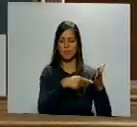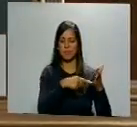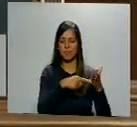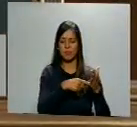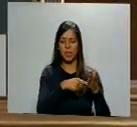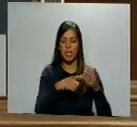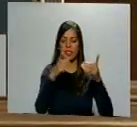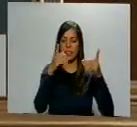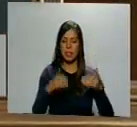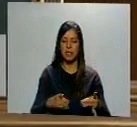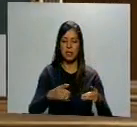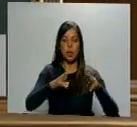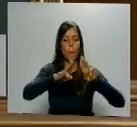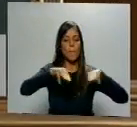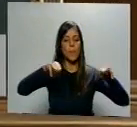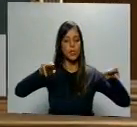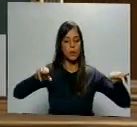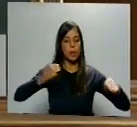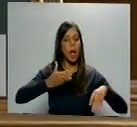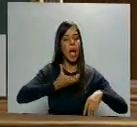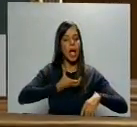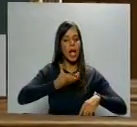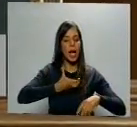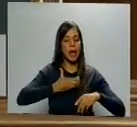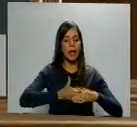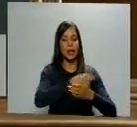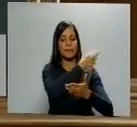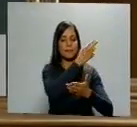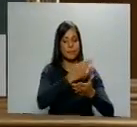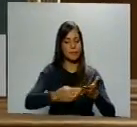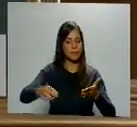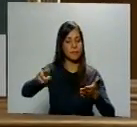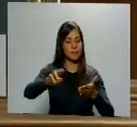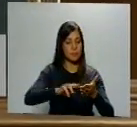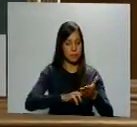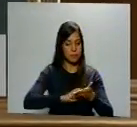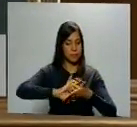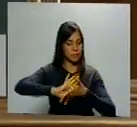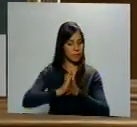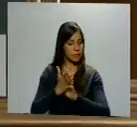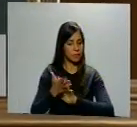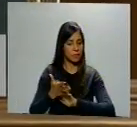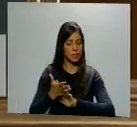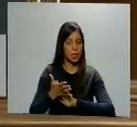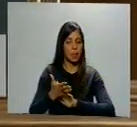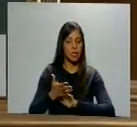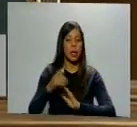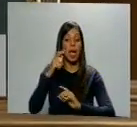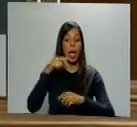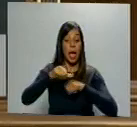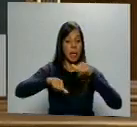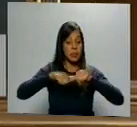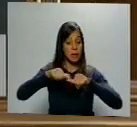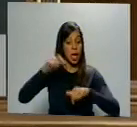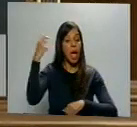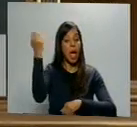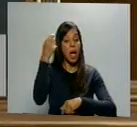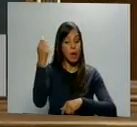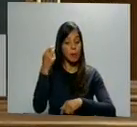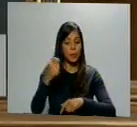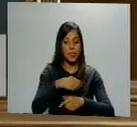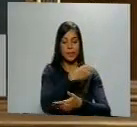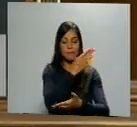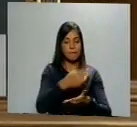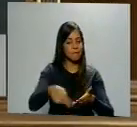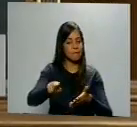decide la supresión y liquidación del nivel metropolitano de Caracas y el distrito del Alto Apure. La Asamblea